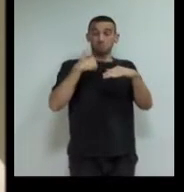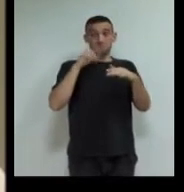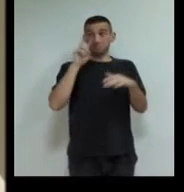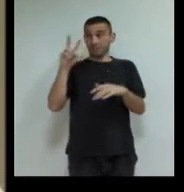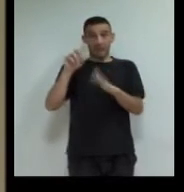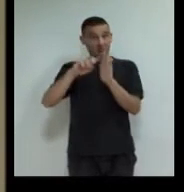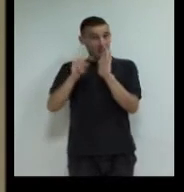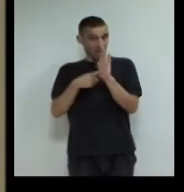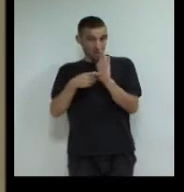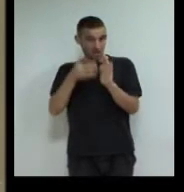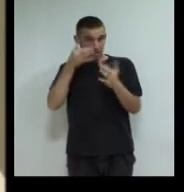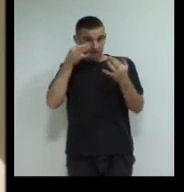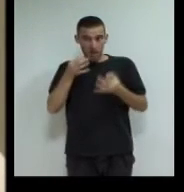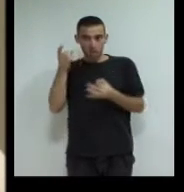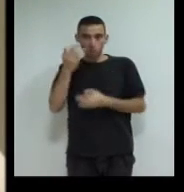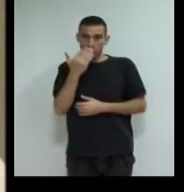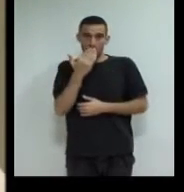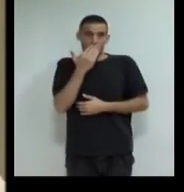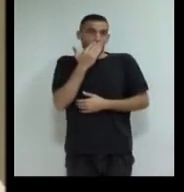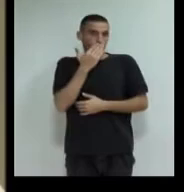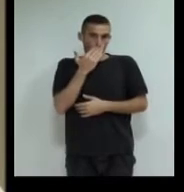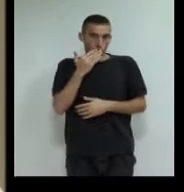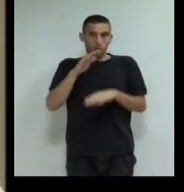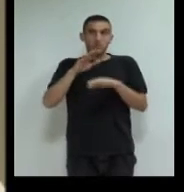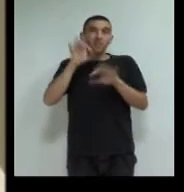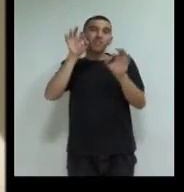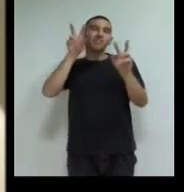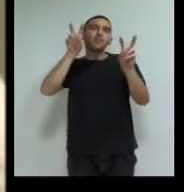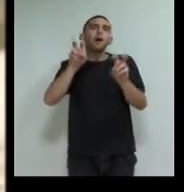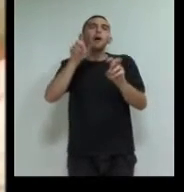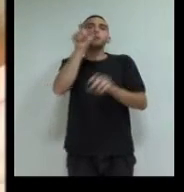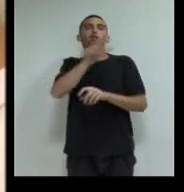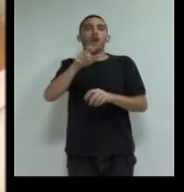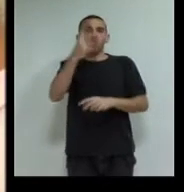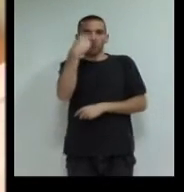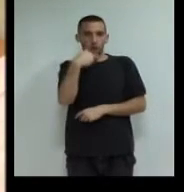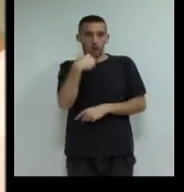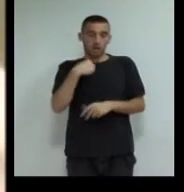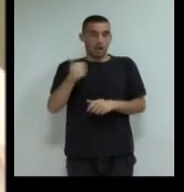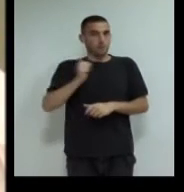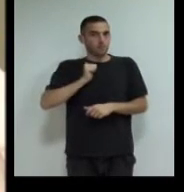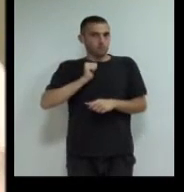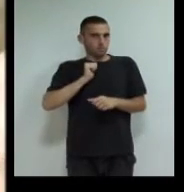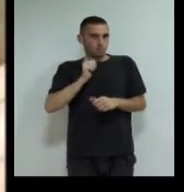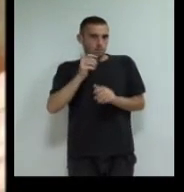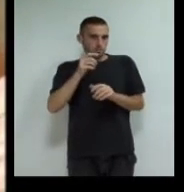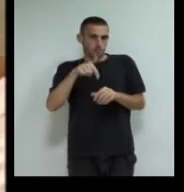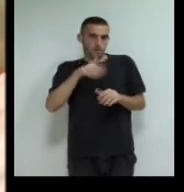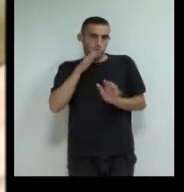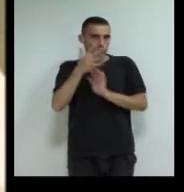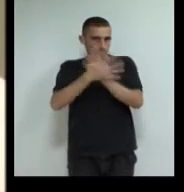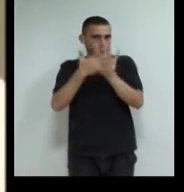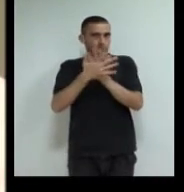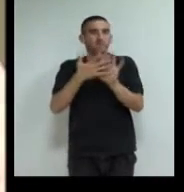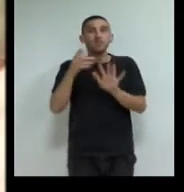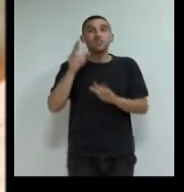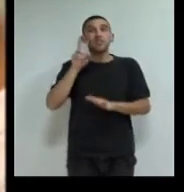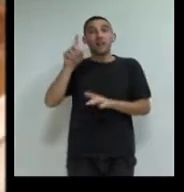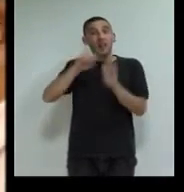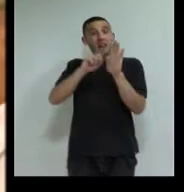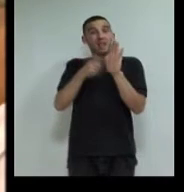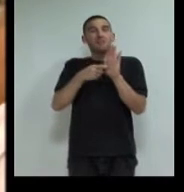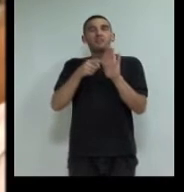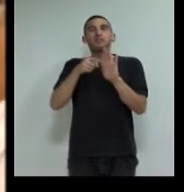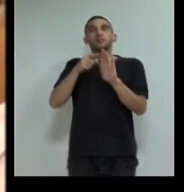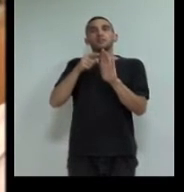con las personas ciegas. Aprovecho esta plataforma para decirla. Es totalmente ridícula y no tiene ningún sentido